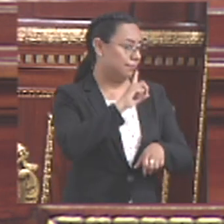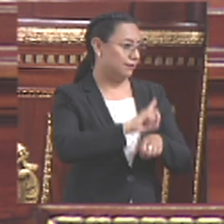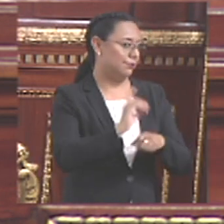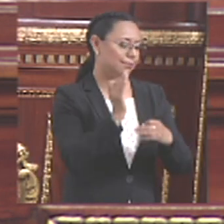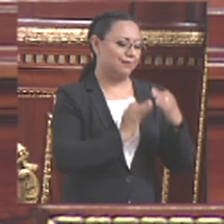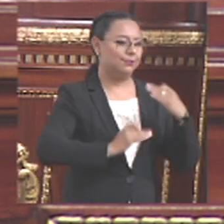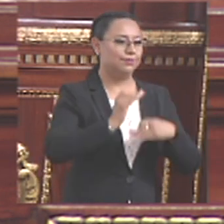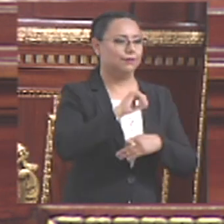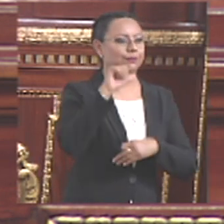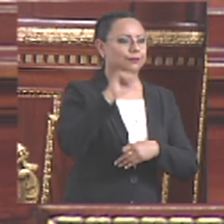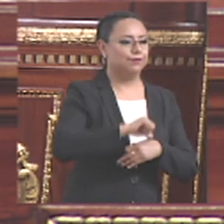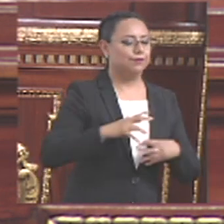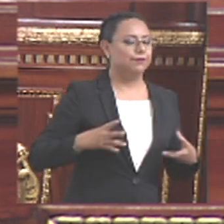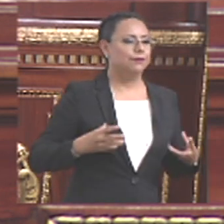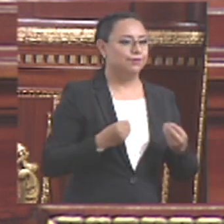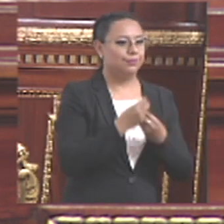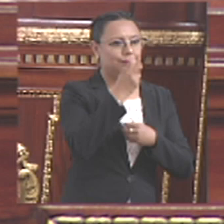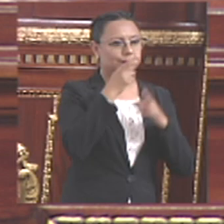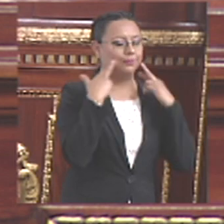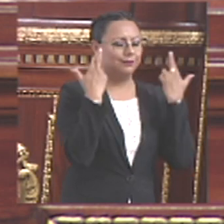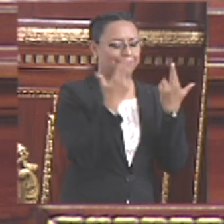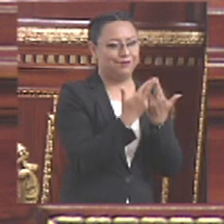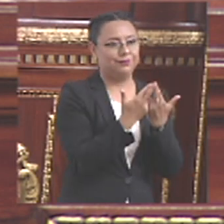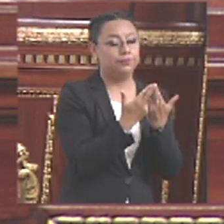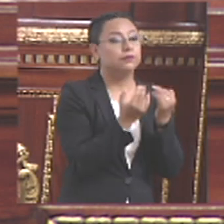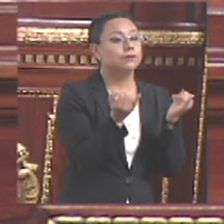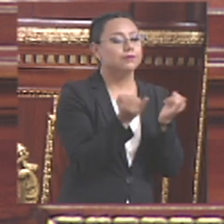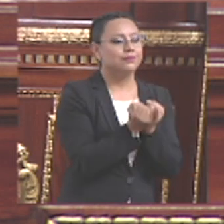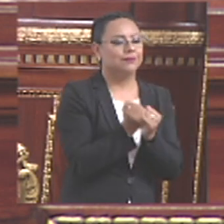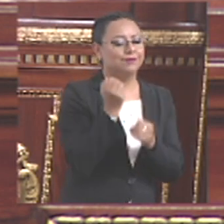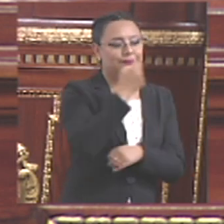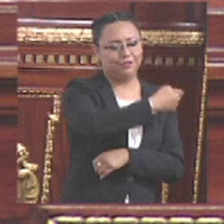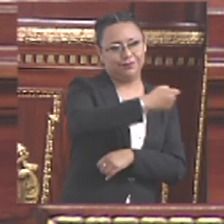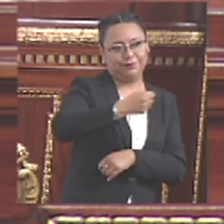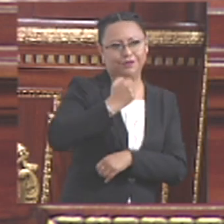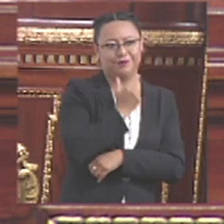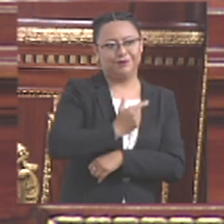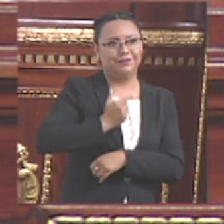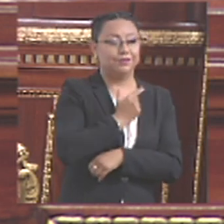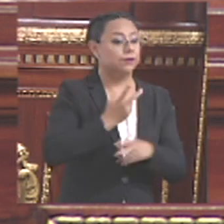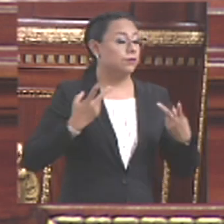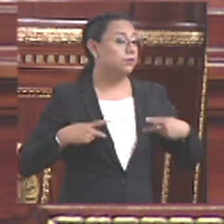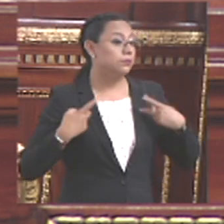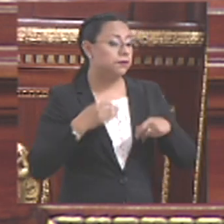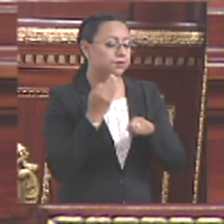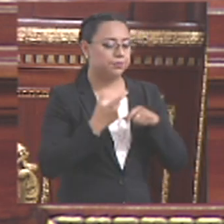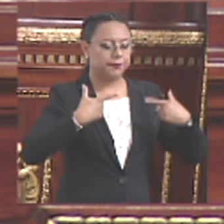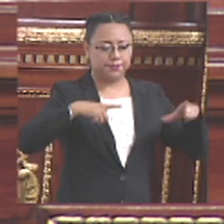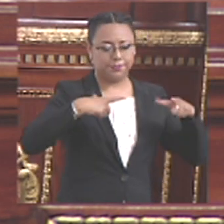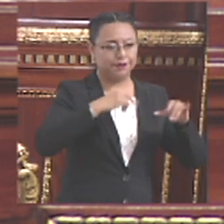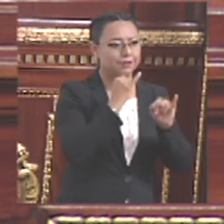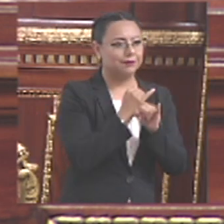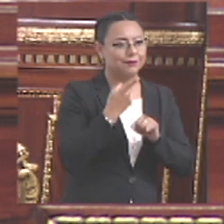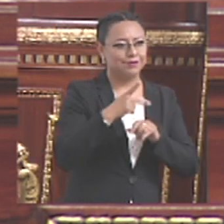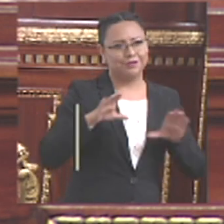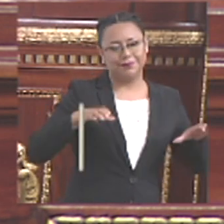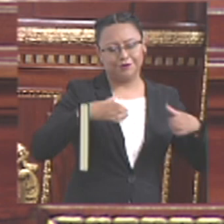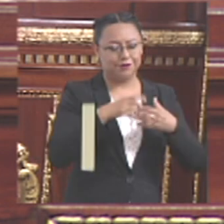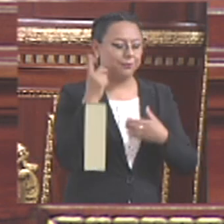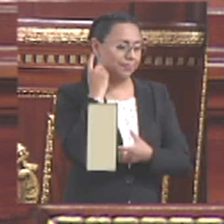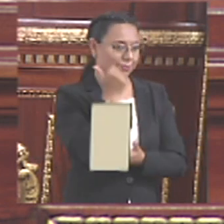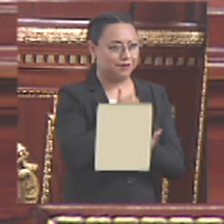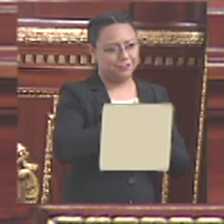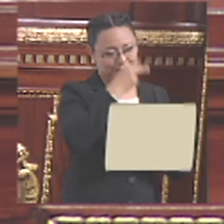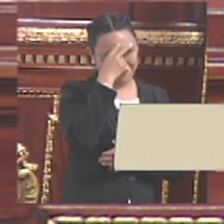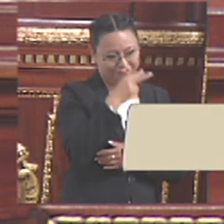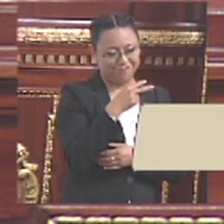esta sesión. Quiero saludar también con gusto a quienes nos ven a través de las plataformas digitales del Congreso de la Ciudad